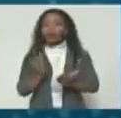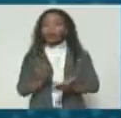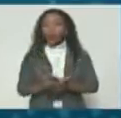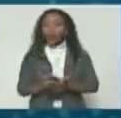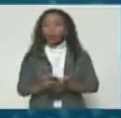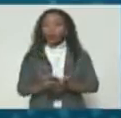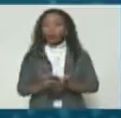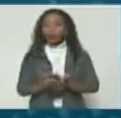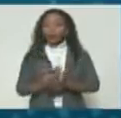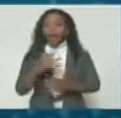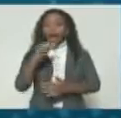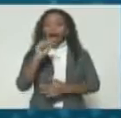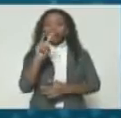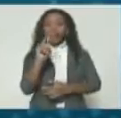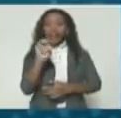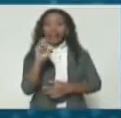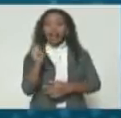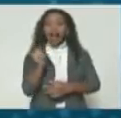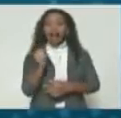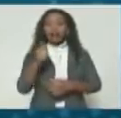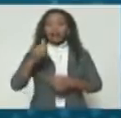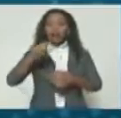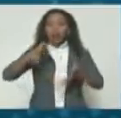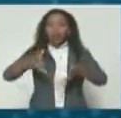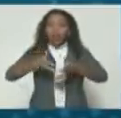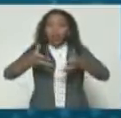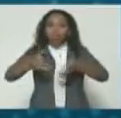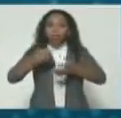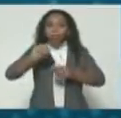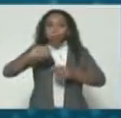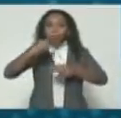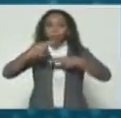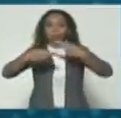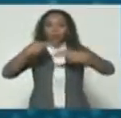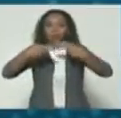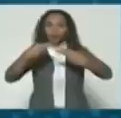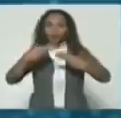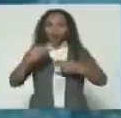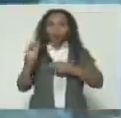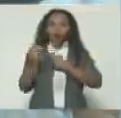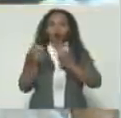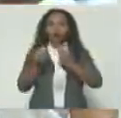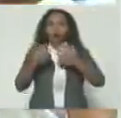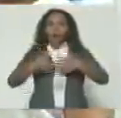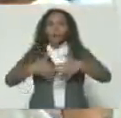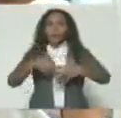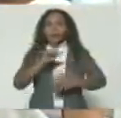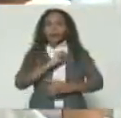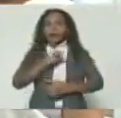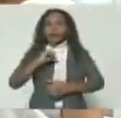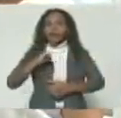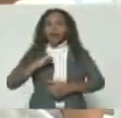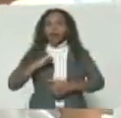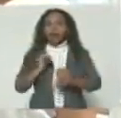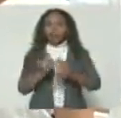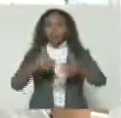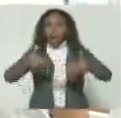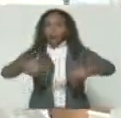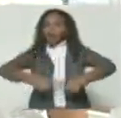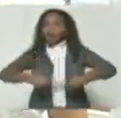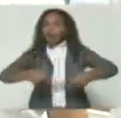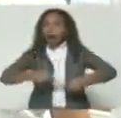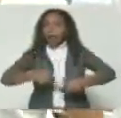Avelina, lo cual demuestra cómo la empresa privada, con gran esfuerzo, con